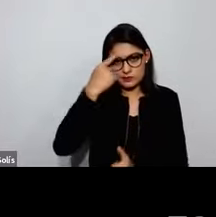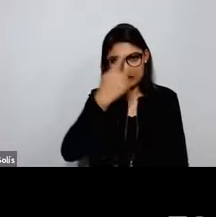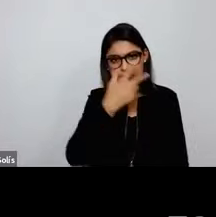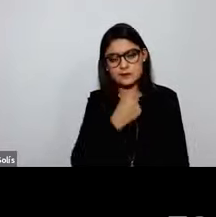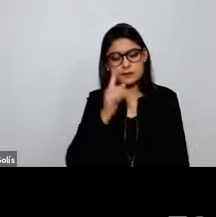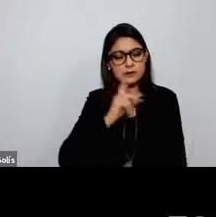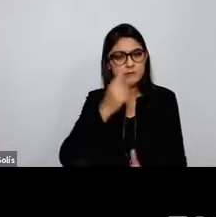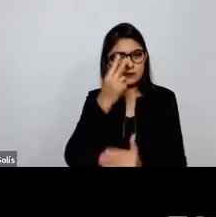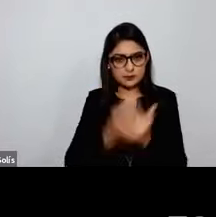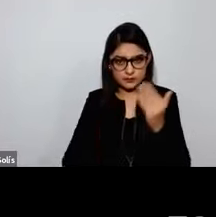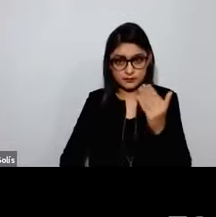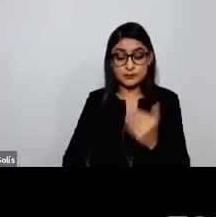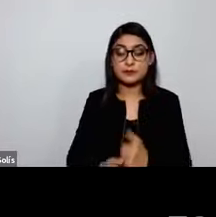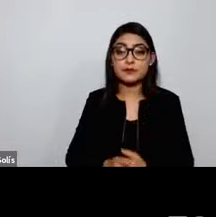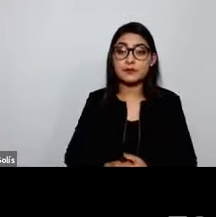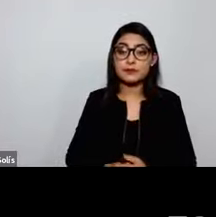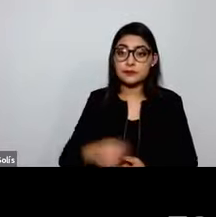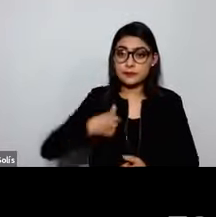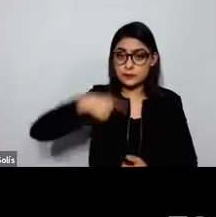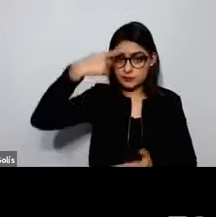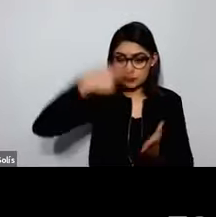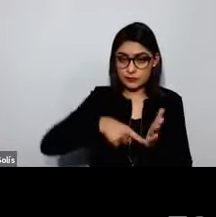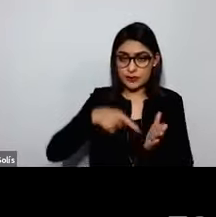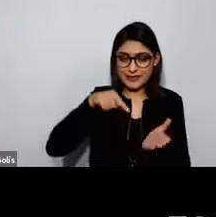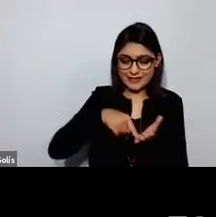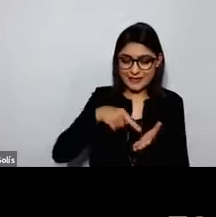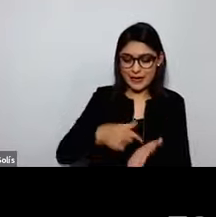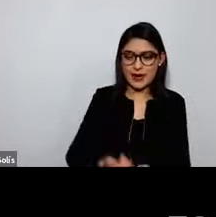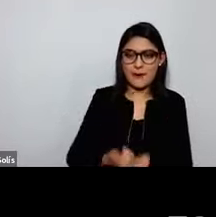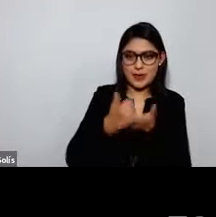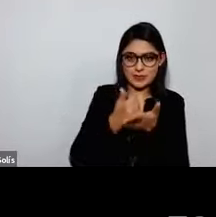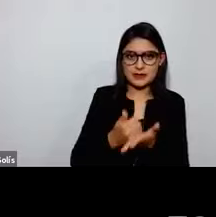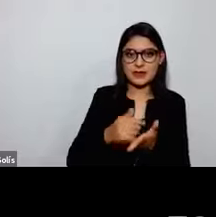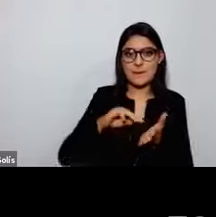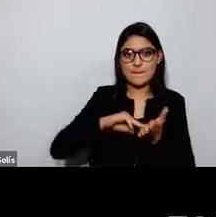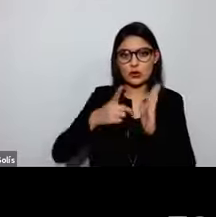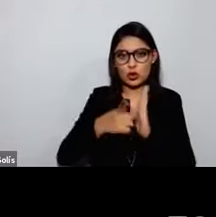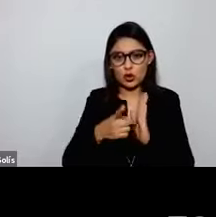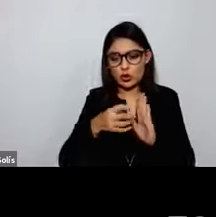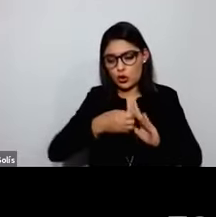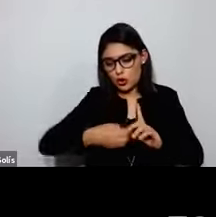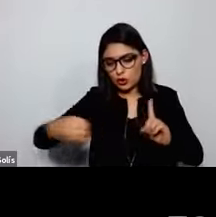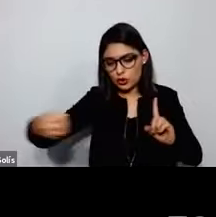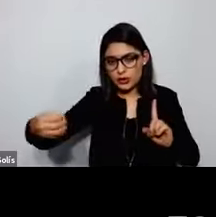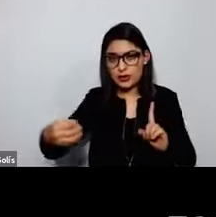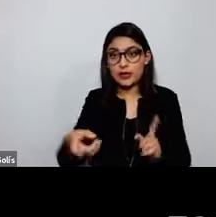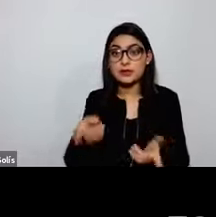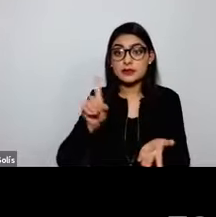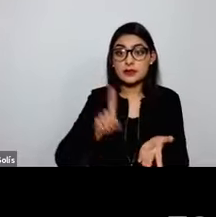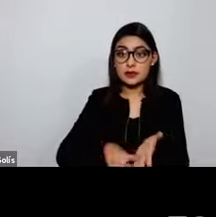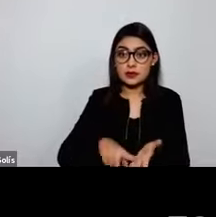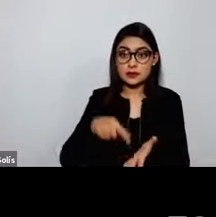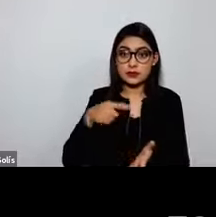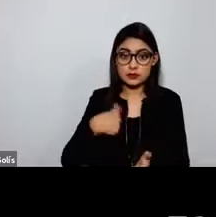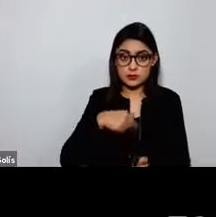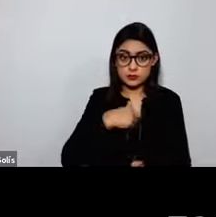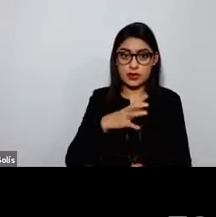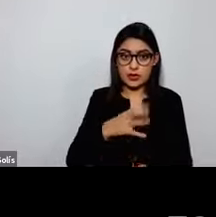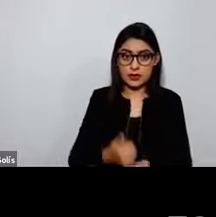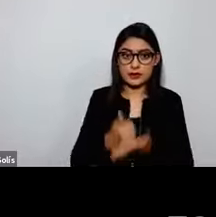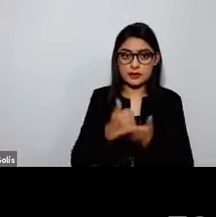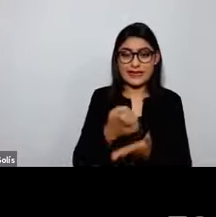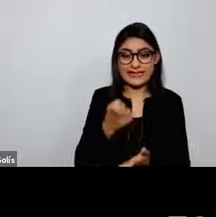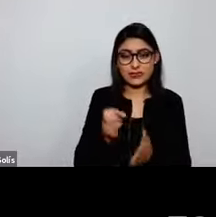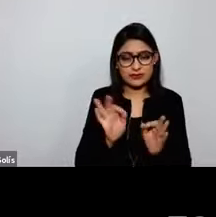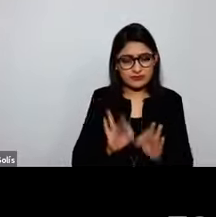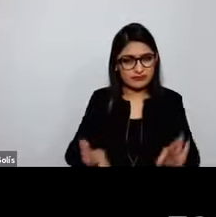que dentro de esas herramientas metodológicas con las que actualmente contamos, pues son puntos de partida